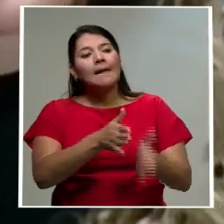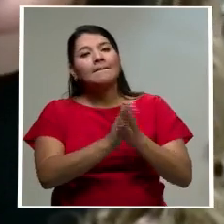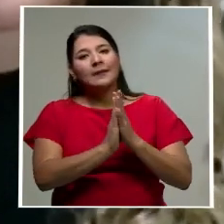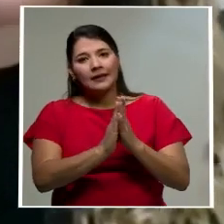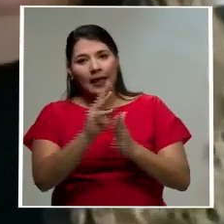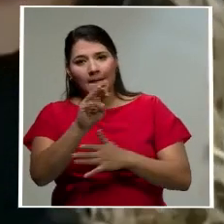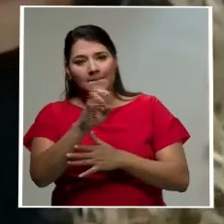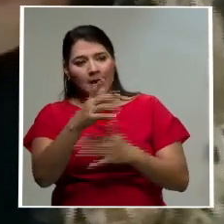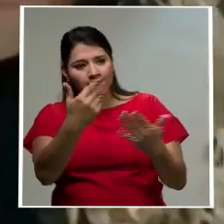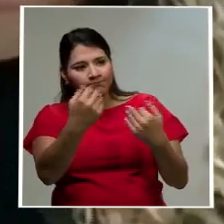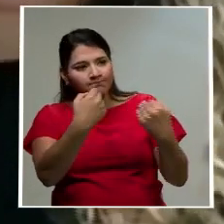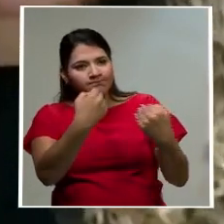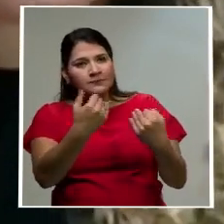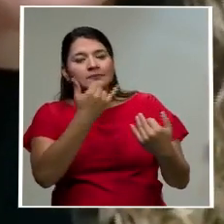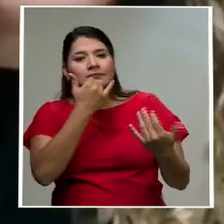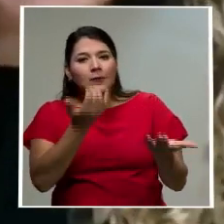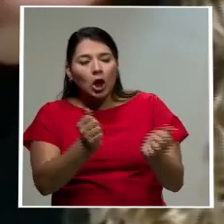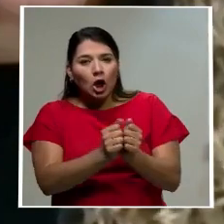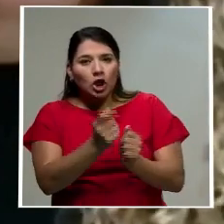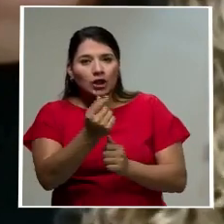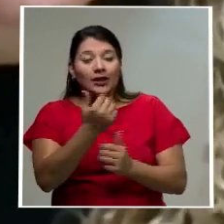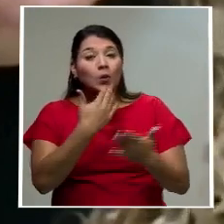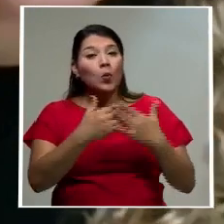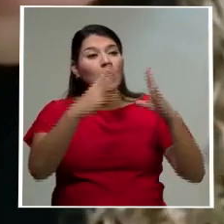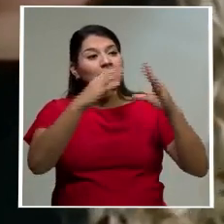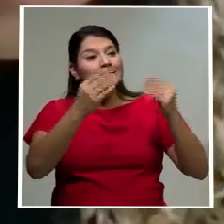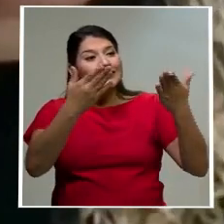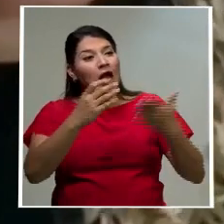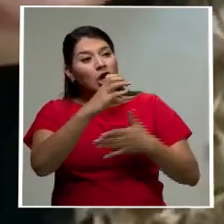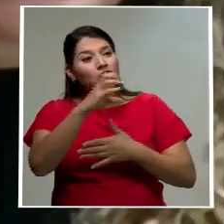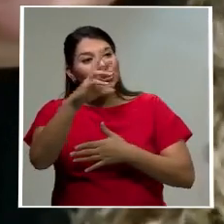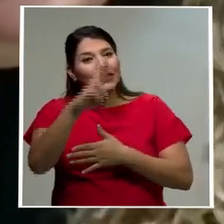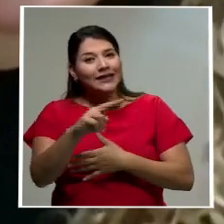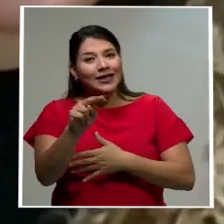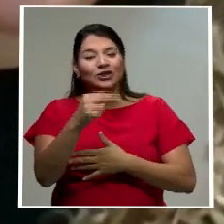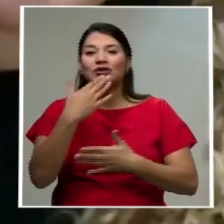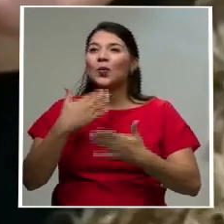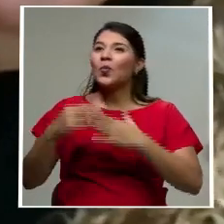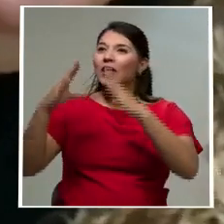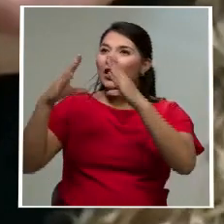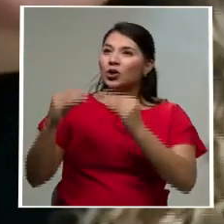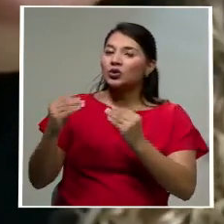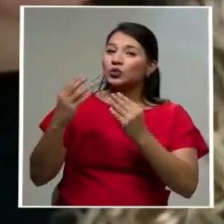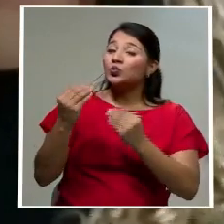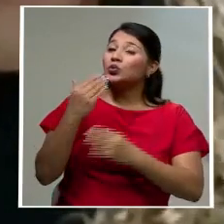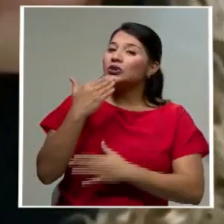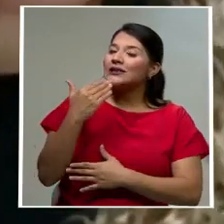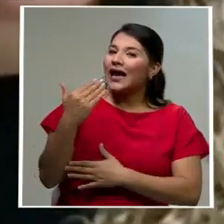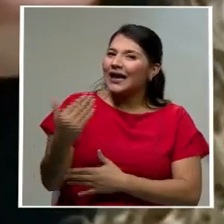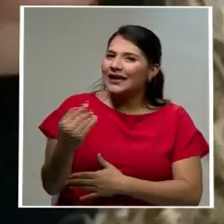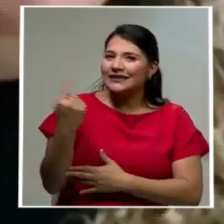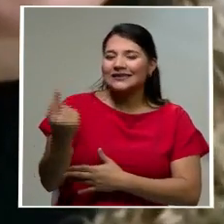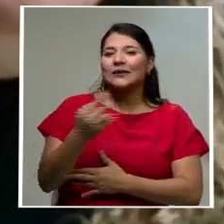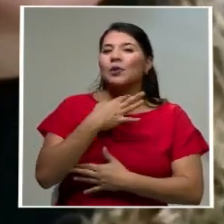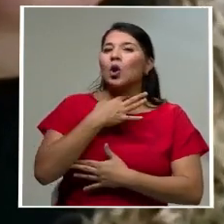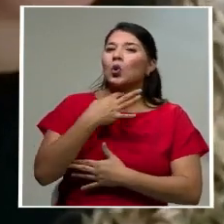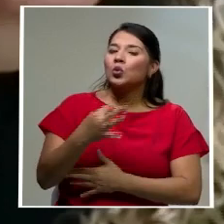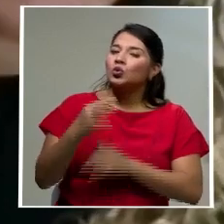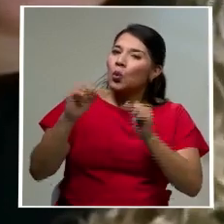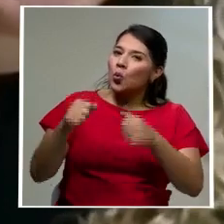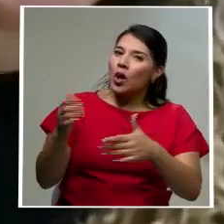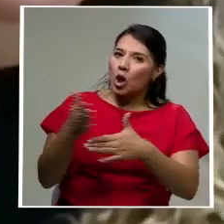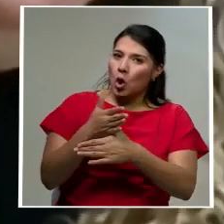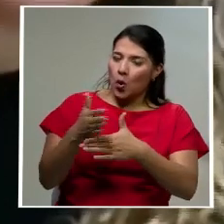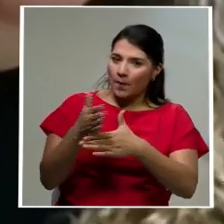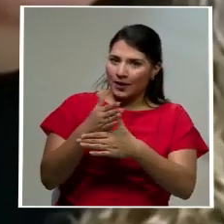Rica Noticias. Hola, muy buenas noches. Muchísimas gracias. De verdad, siempre es un placer poder compartir